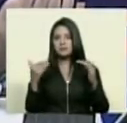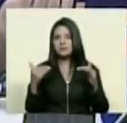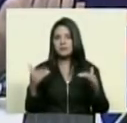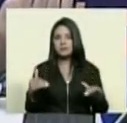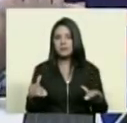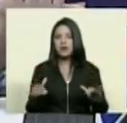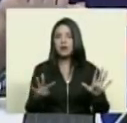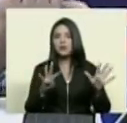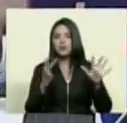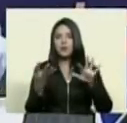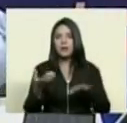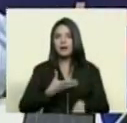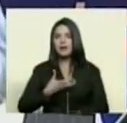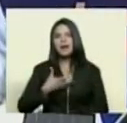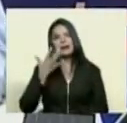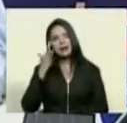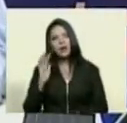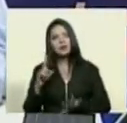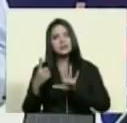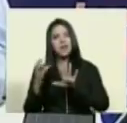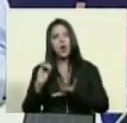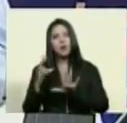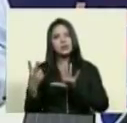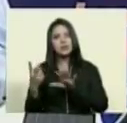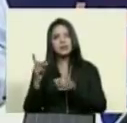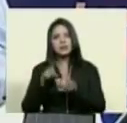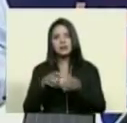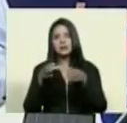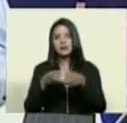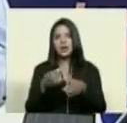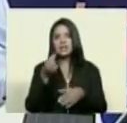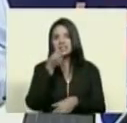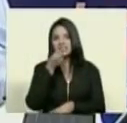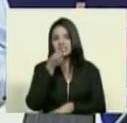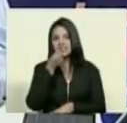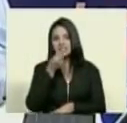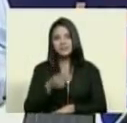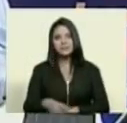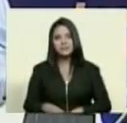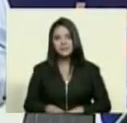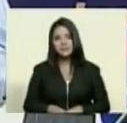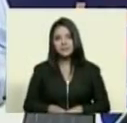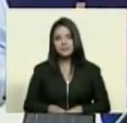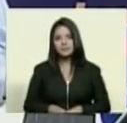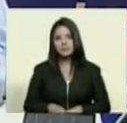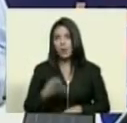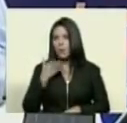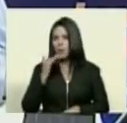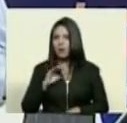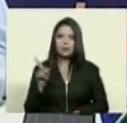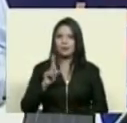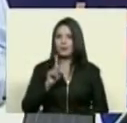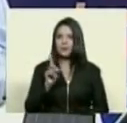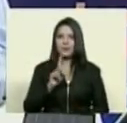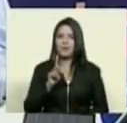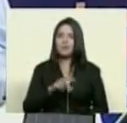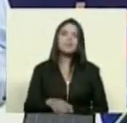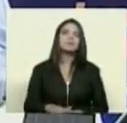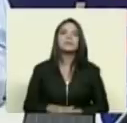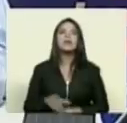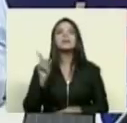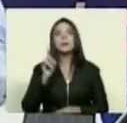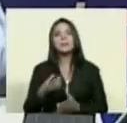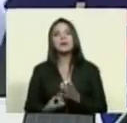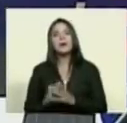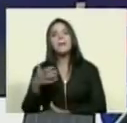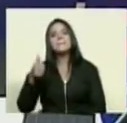de las nueve alcaldías, creo que seis o siete, pertenecen al Partido Social Cristiano COPEI. No estaba muerto, estaba de parranda. Resucitó